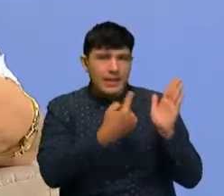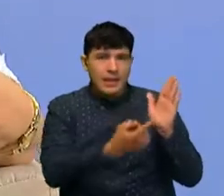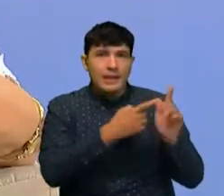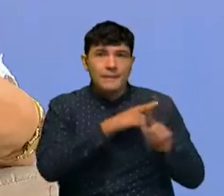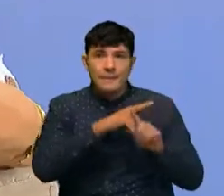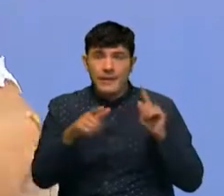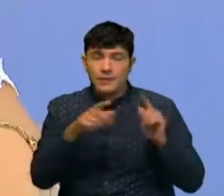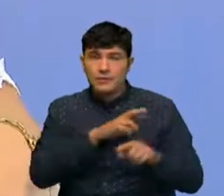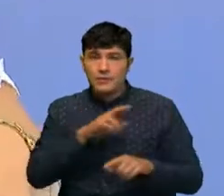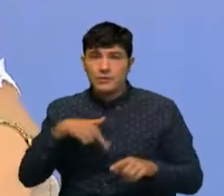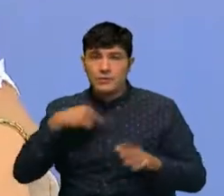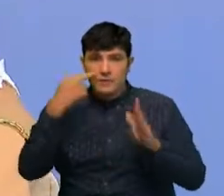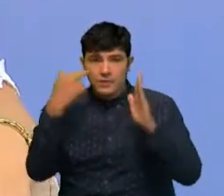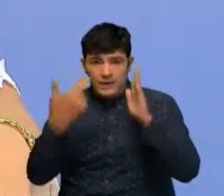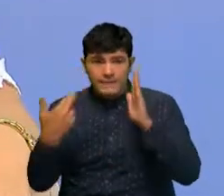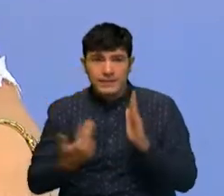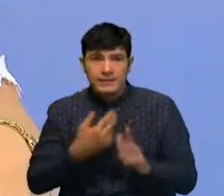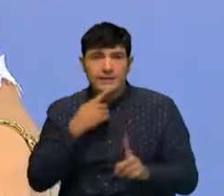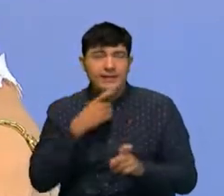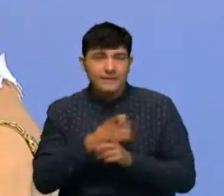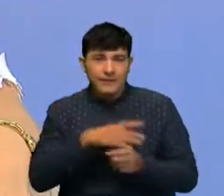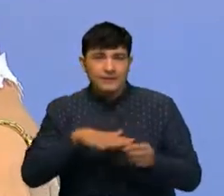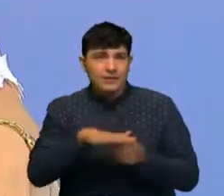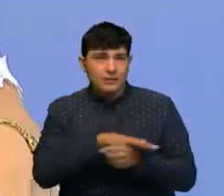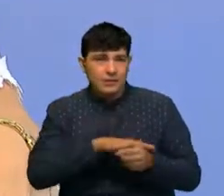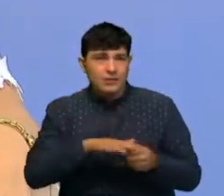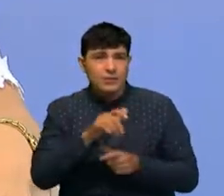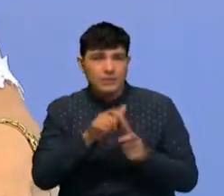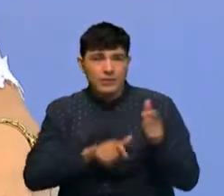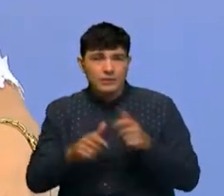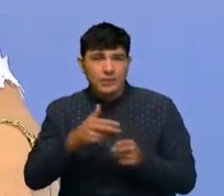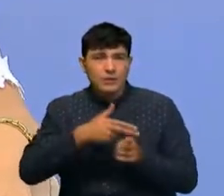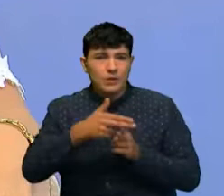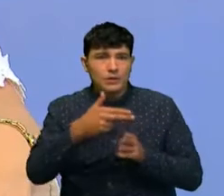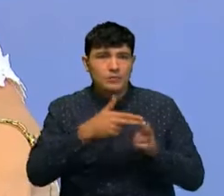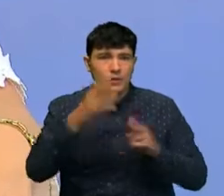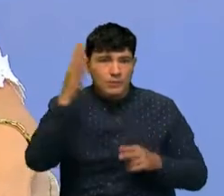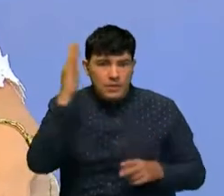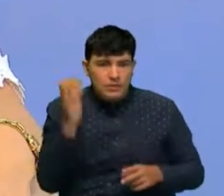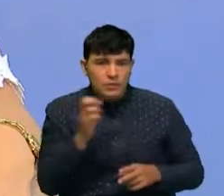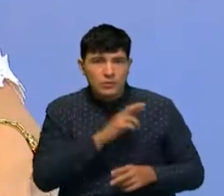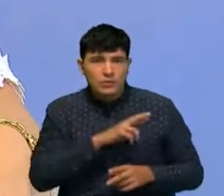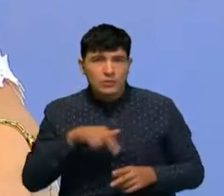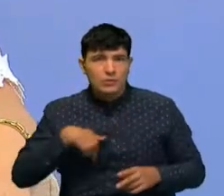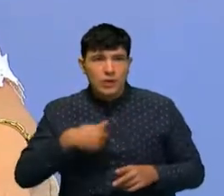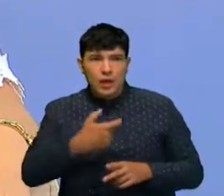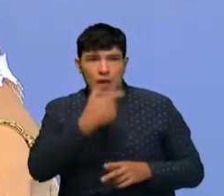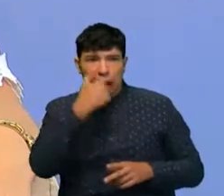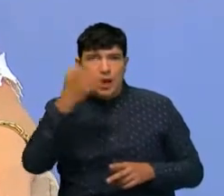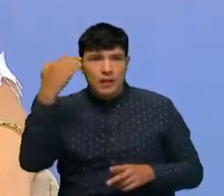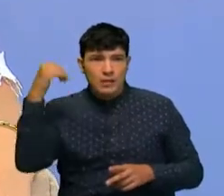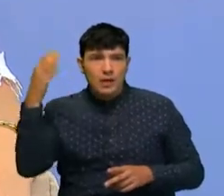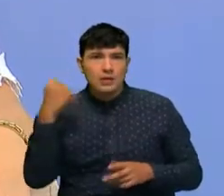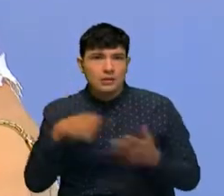si miramos la crisis que se están presentando ahorita con la gente que se va a pensionar, nos damos cuenta que personas que vienen cotizando